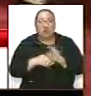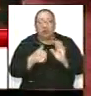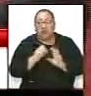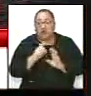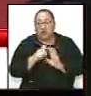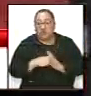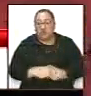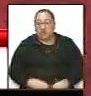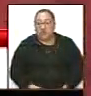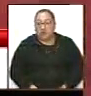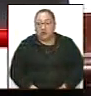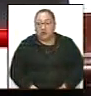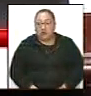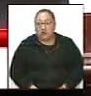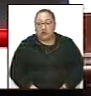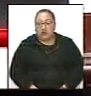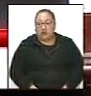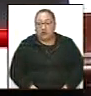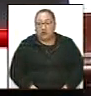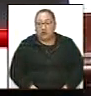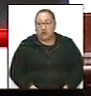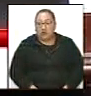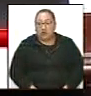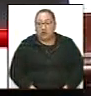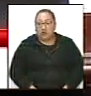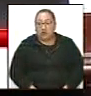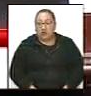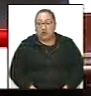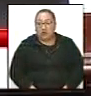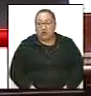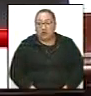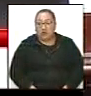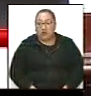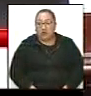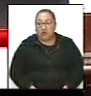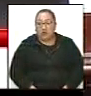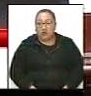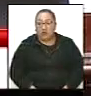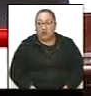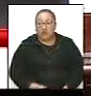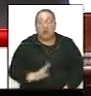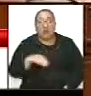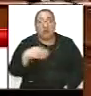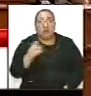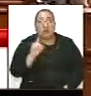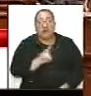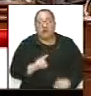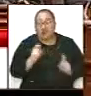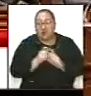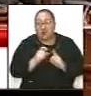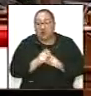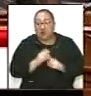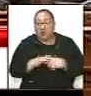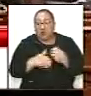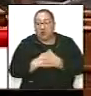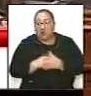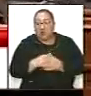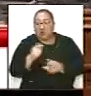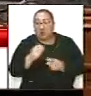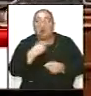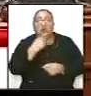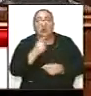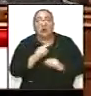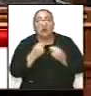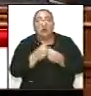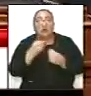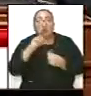60 minutos. Y posteriormente se hará el uso de la palabra a los portavoces de los